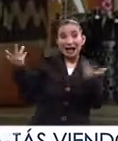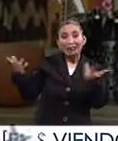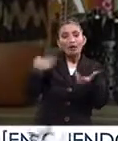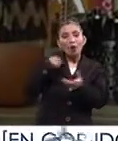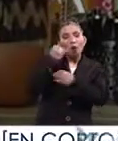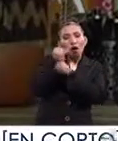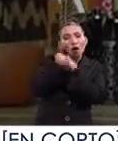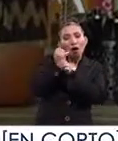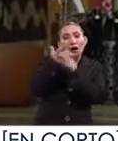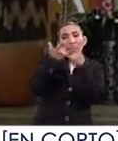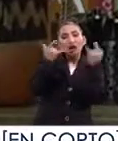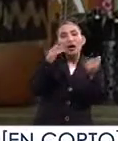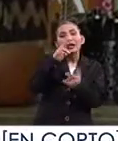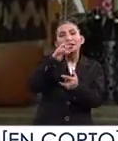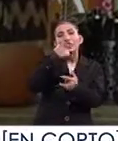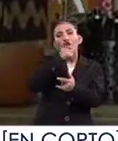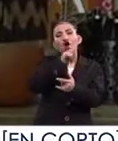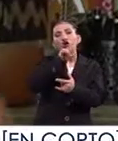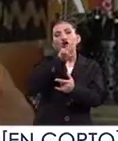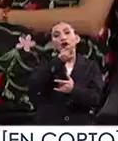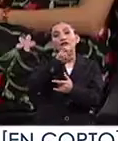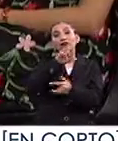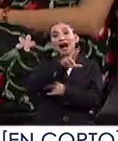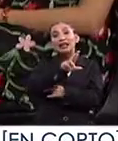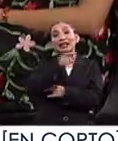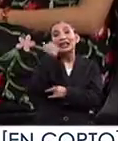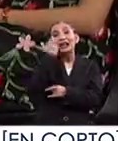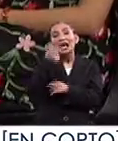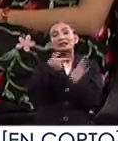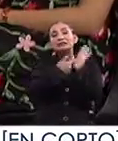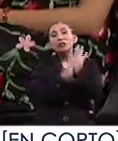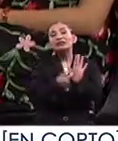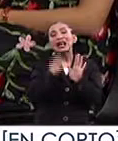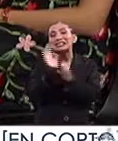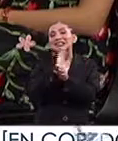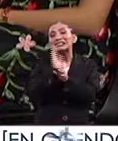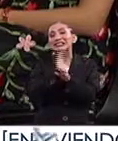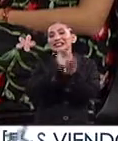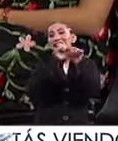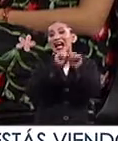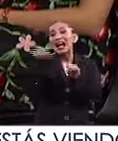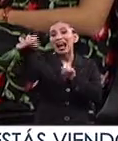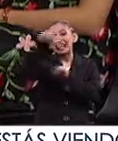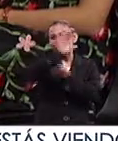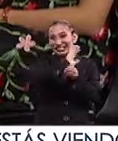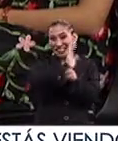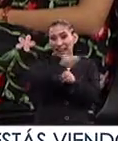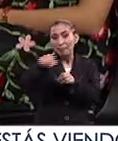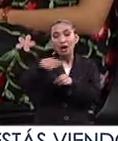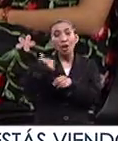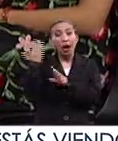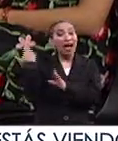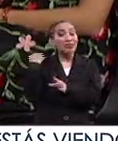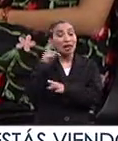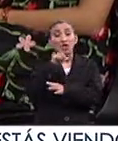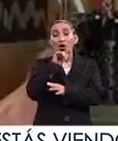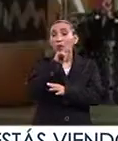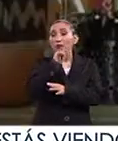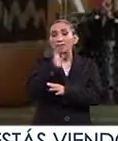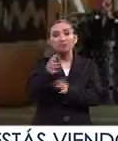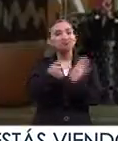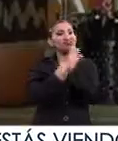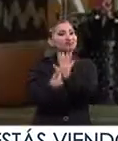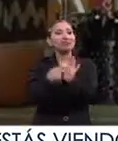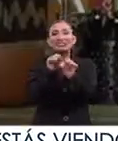un documental sobre Rigo Tobar y querían exhibirlo en las salas cinematográficas. Pero en esa época los documentales no